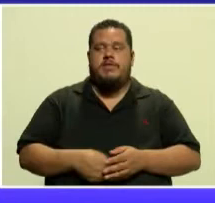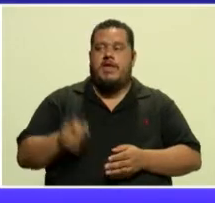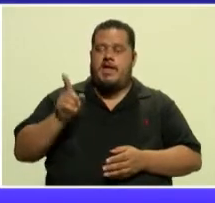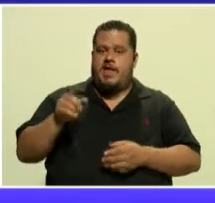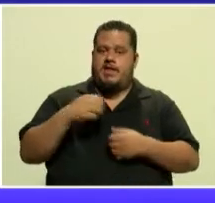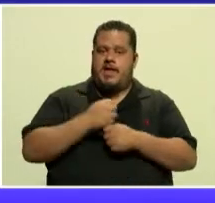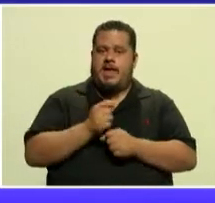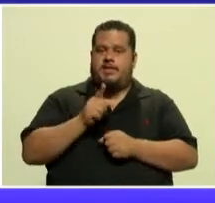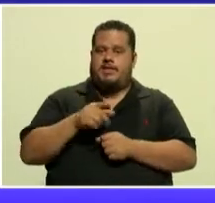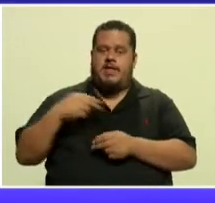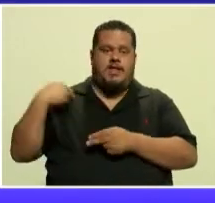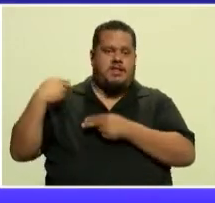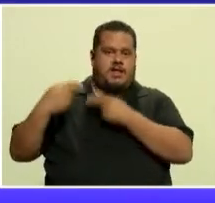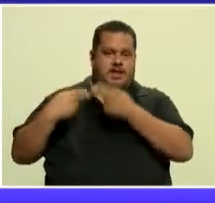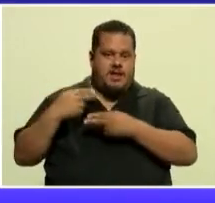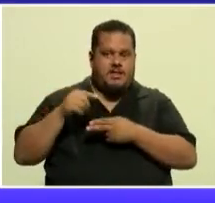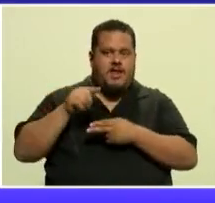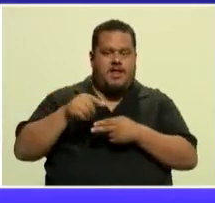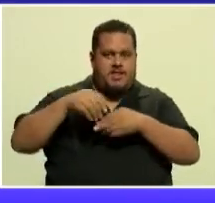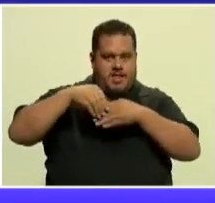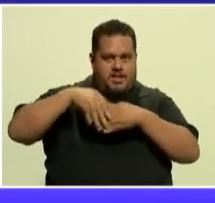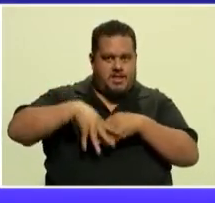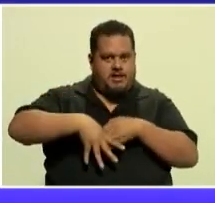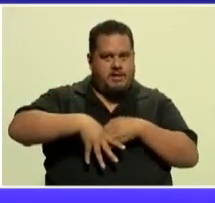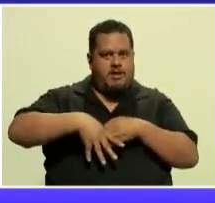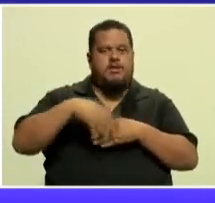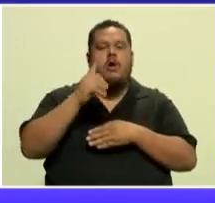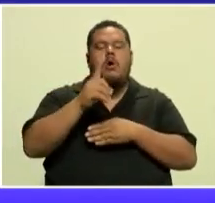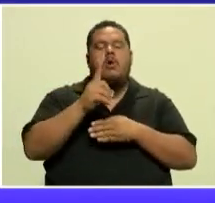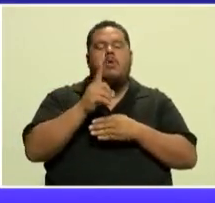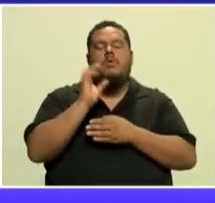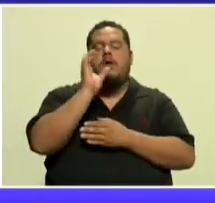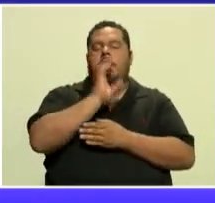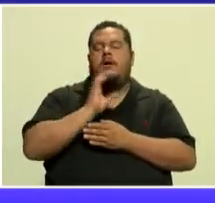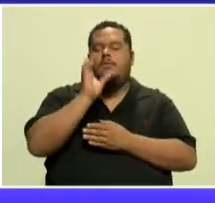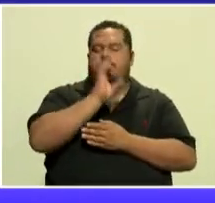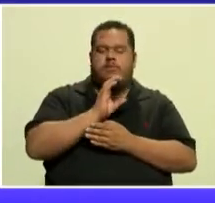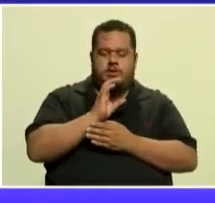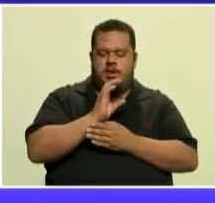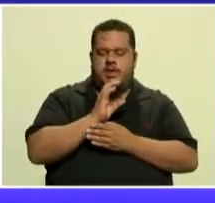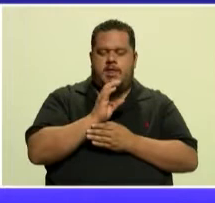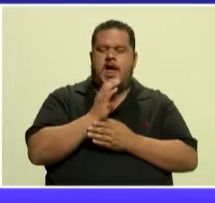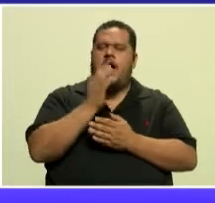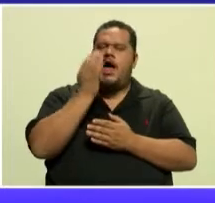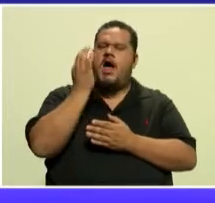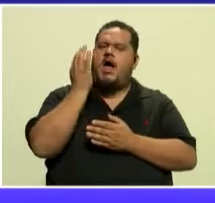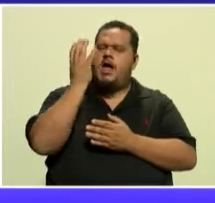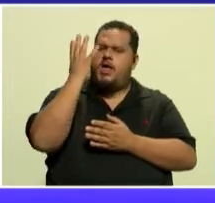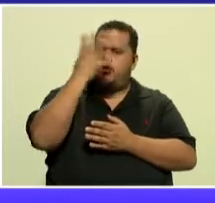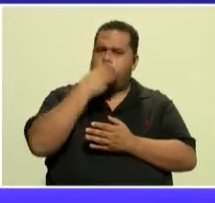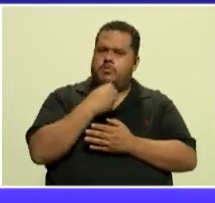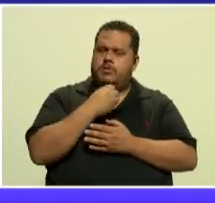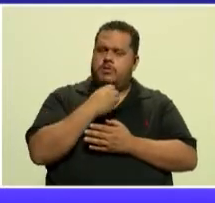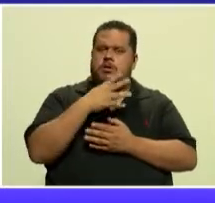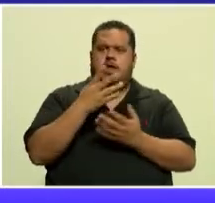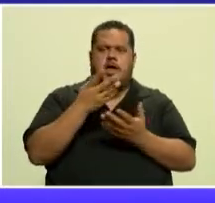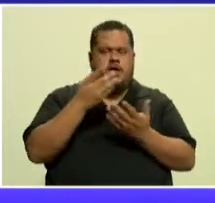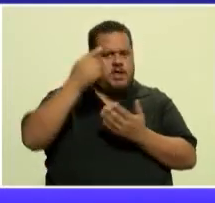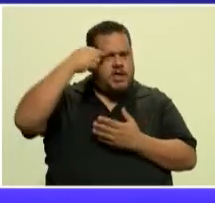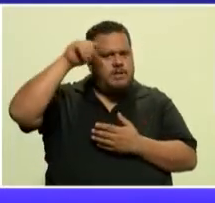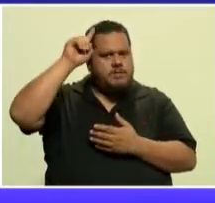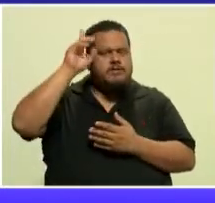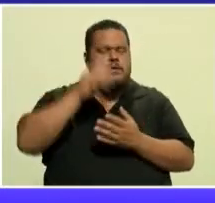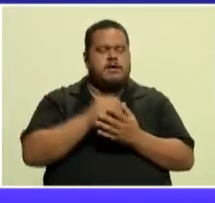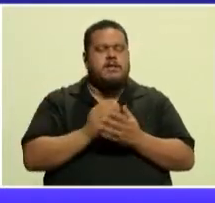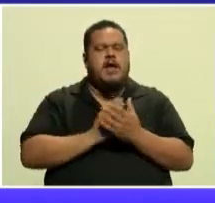esta herencia y de esa raíz una búsqueda estética y conceptual que se canaliza a través del arte.